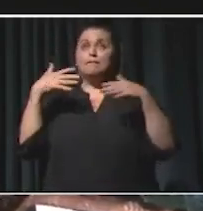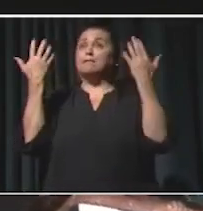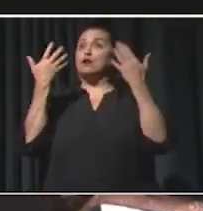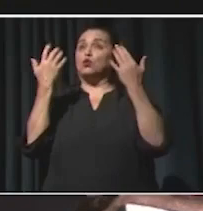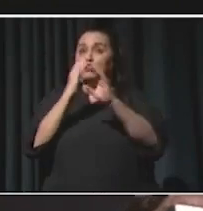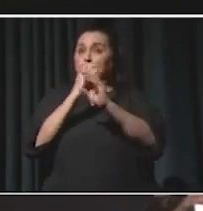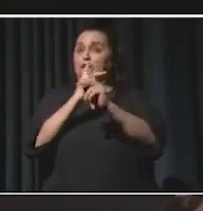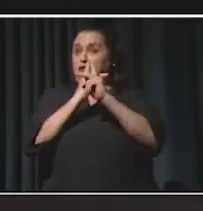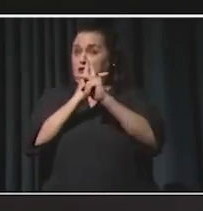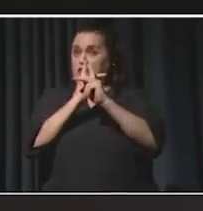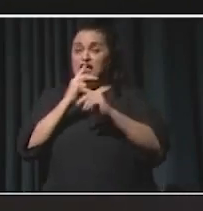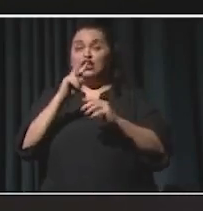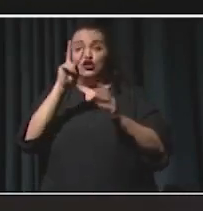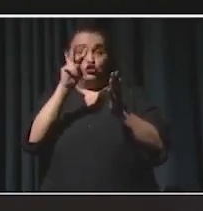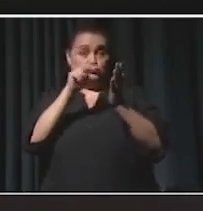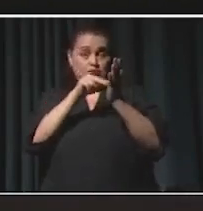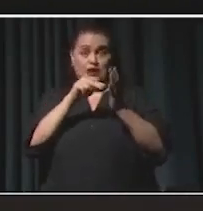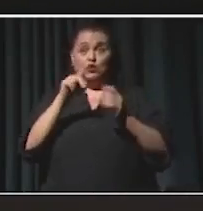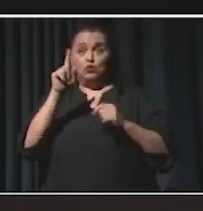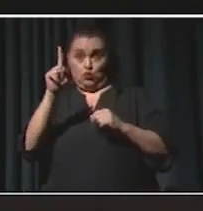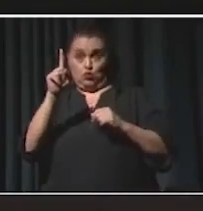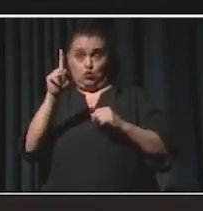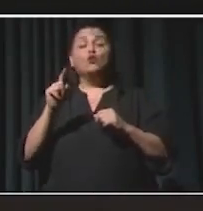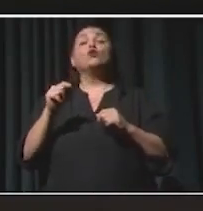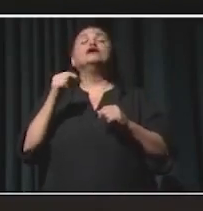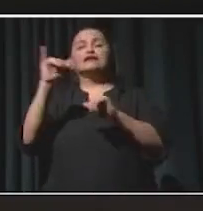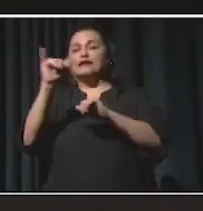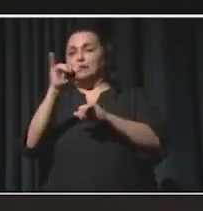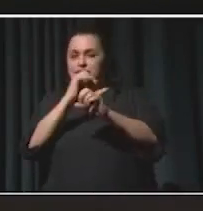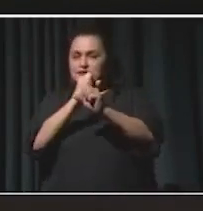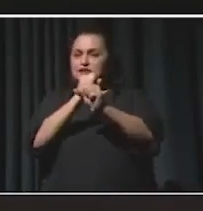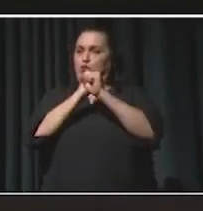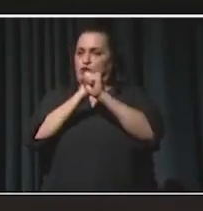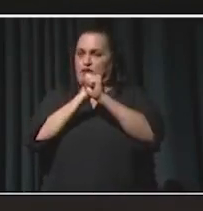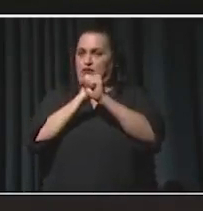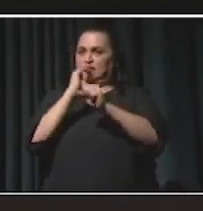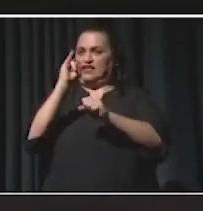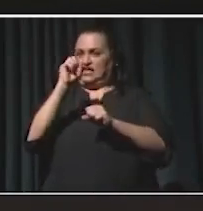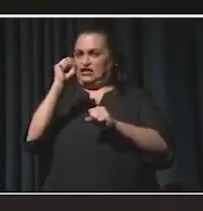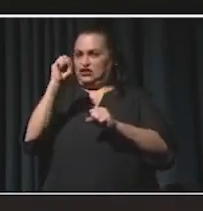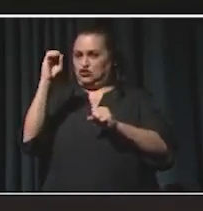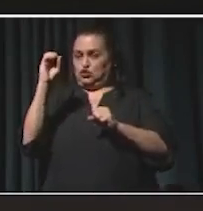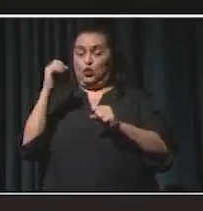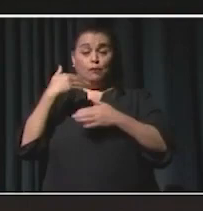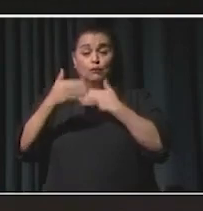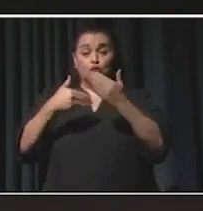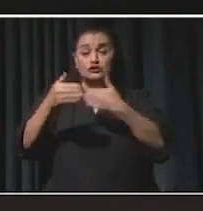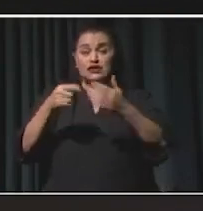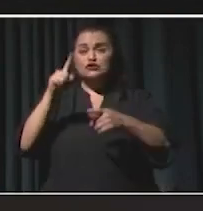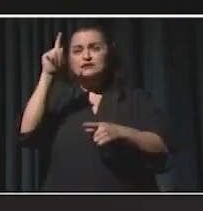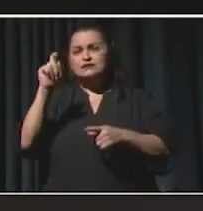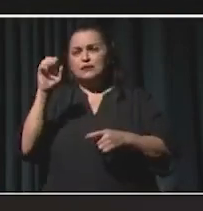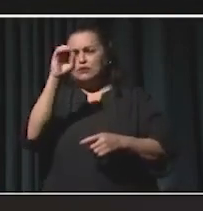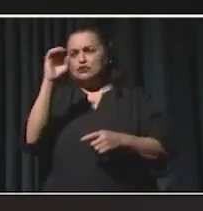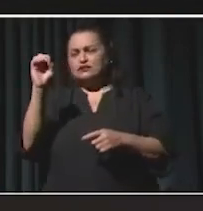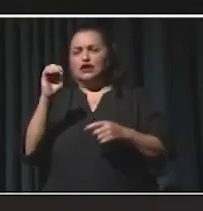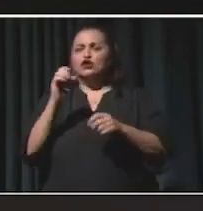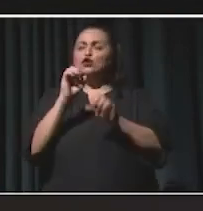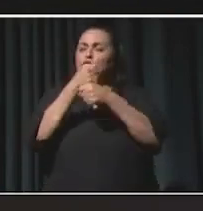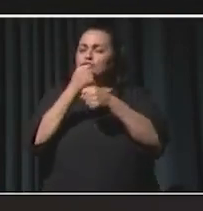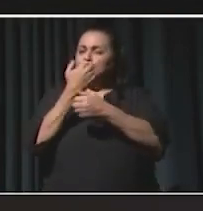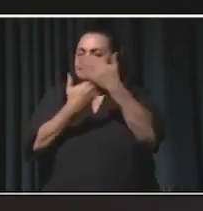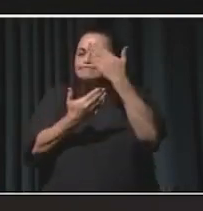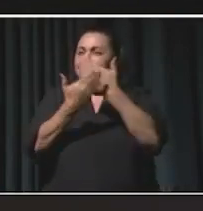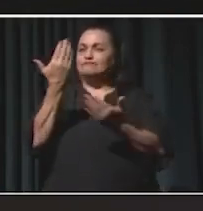el ISO 2001, que es de seguridad, porque nuestro proceso es 100% artesanal, hecho a